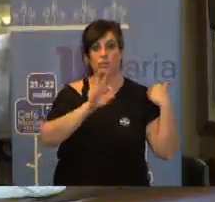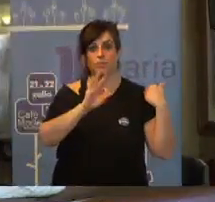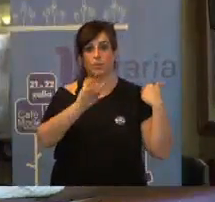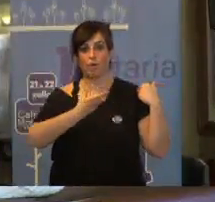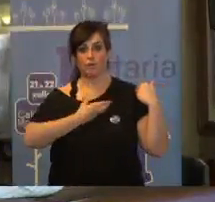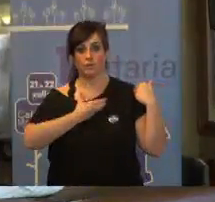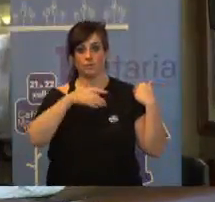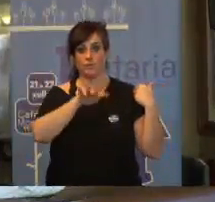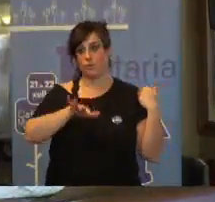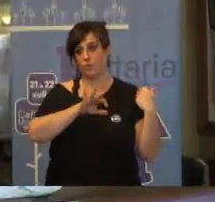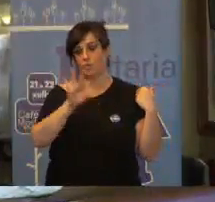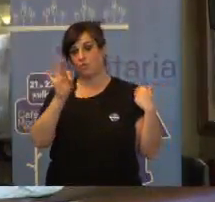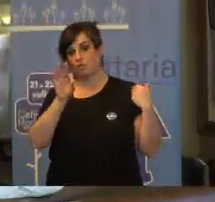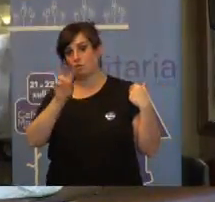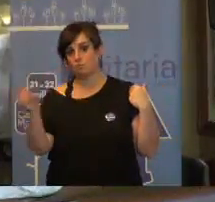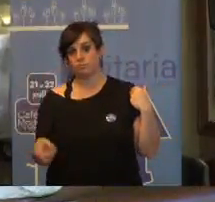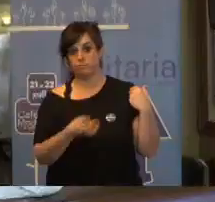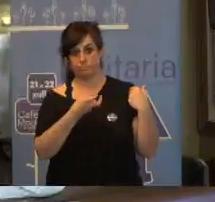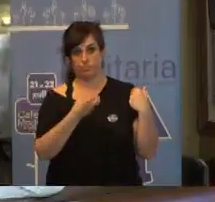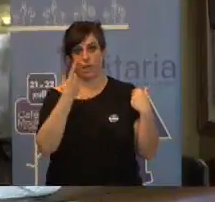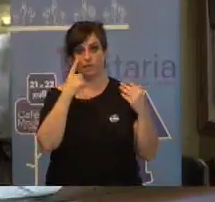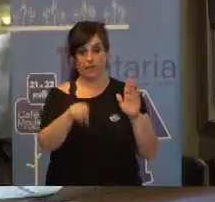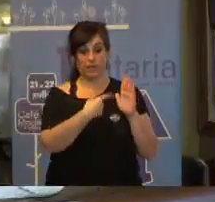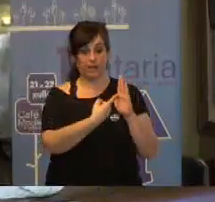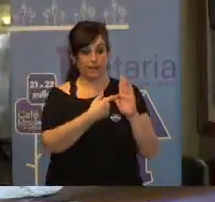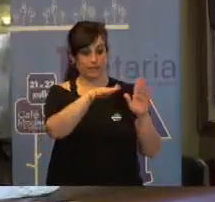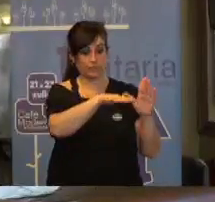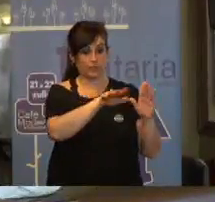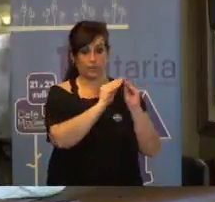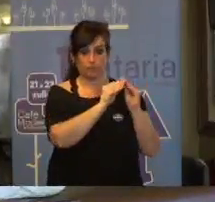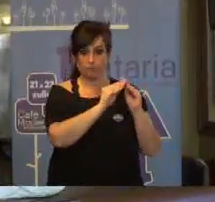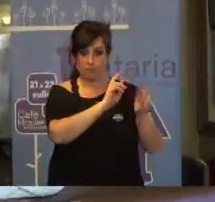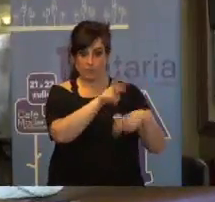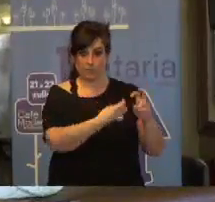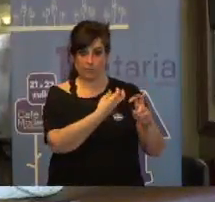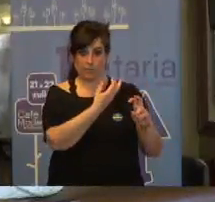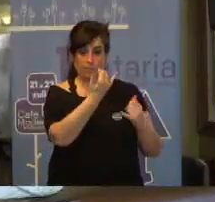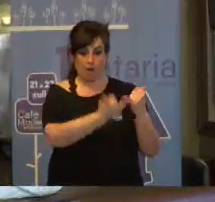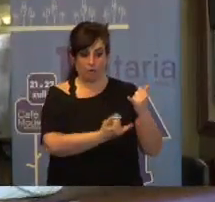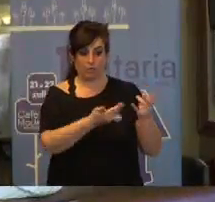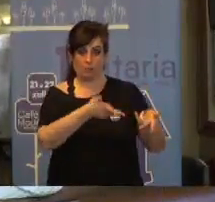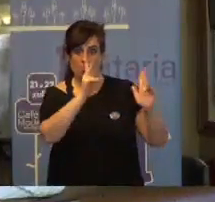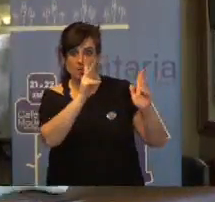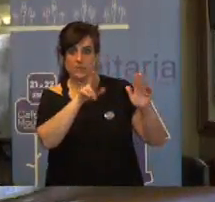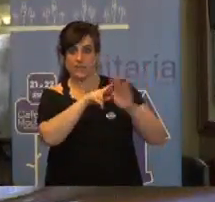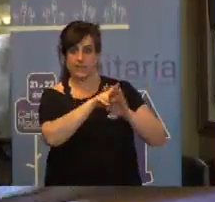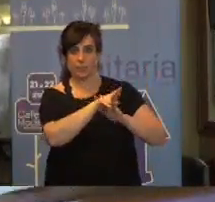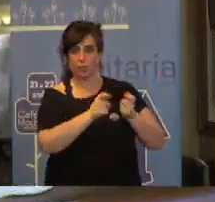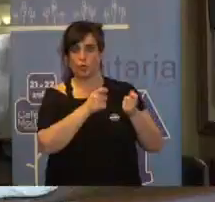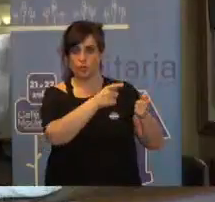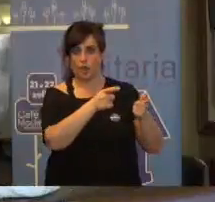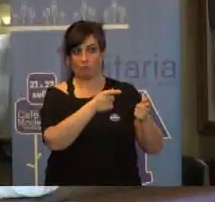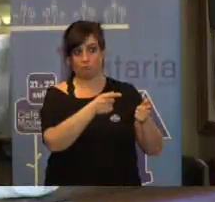sino en outras instancias onde se modifican as leis que permiten ter competencias ou permiten ter os recursos aos concellos, o que